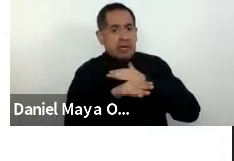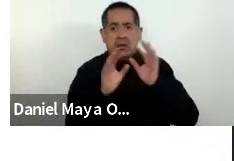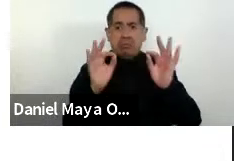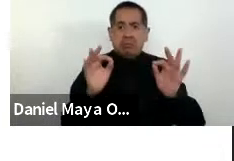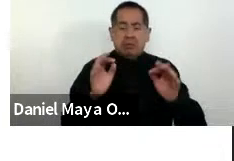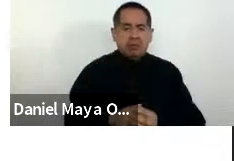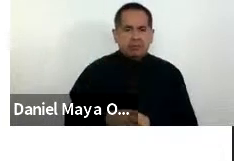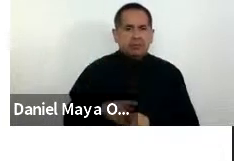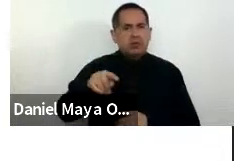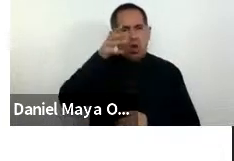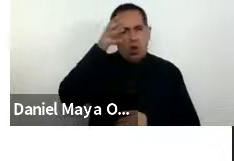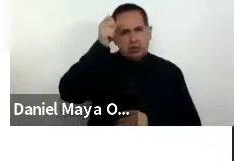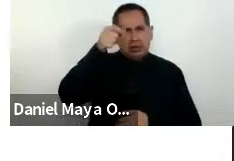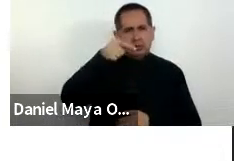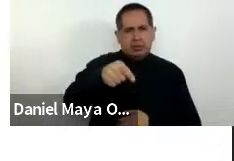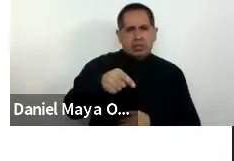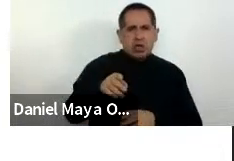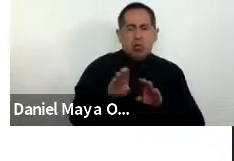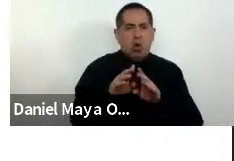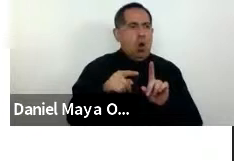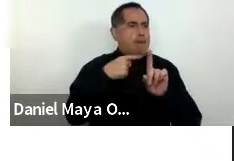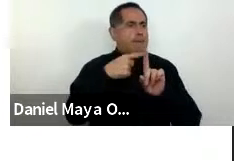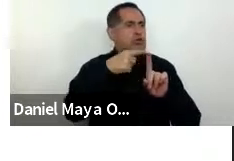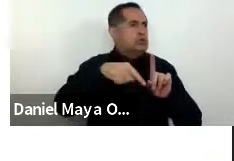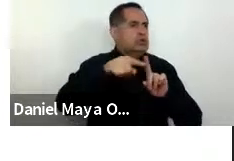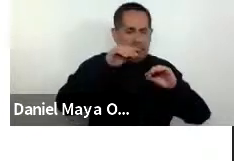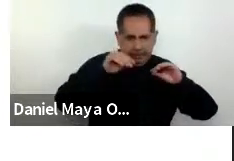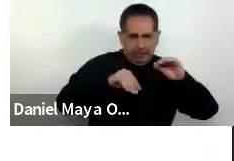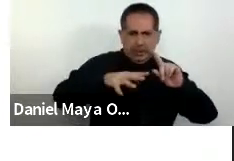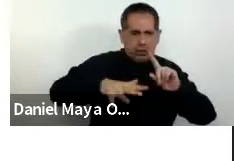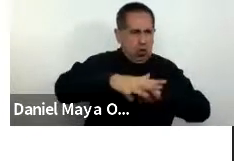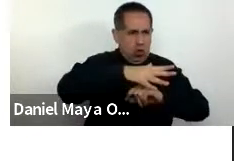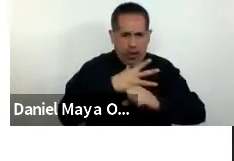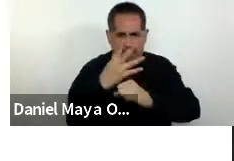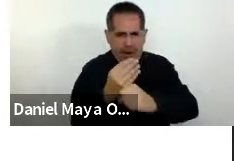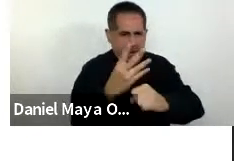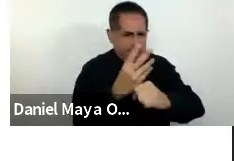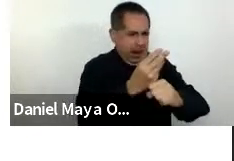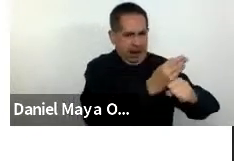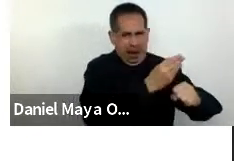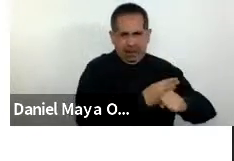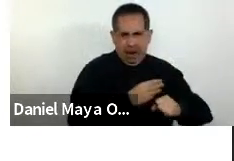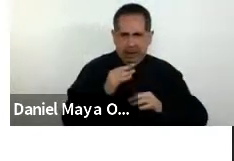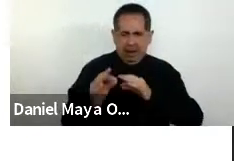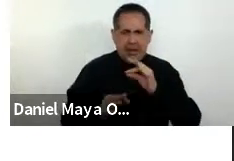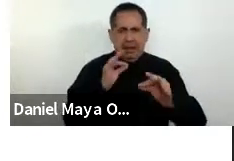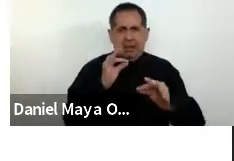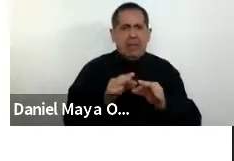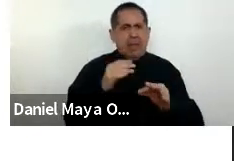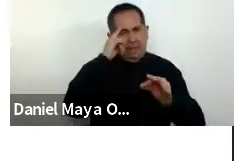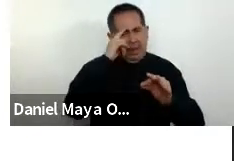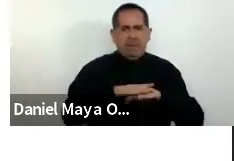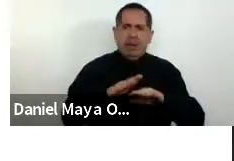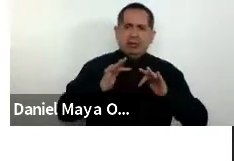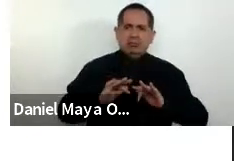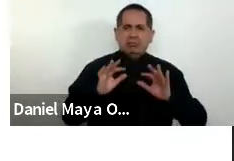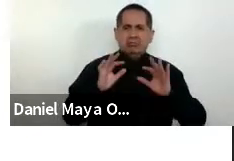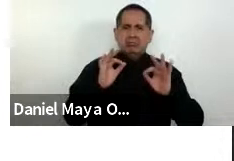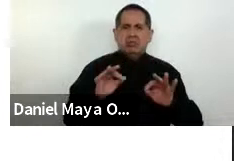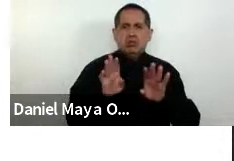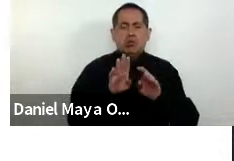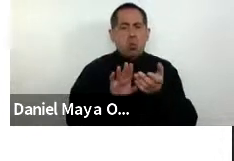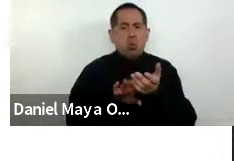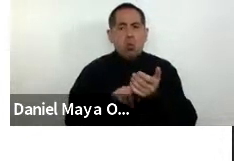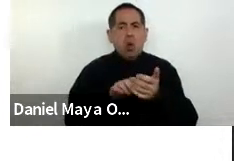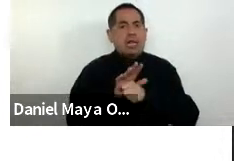Teóricamente se le conoce como la conducta positiva transformada del entorno, la adaptación y el acomodo que se persigue para dar satisfacción a los